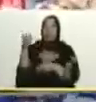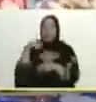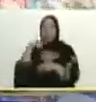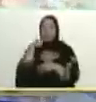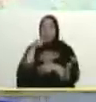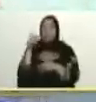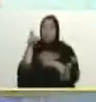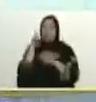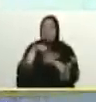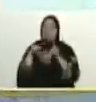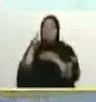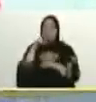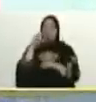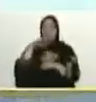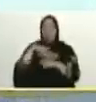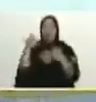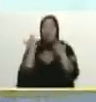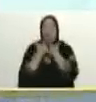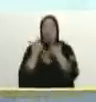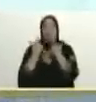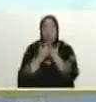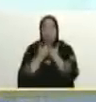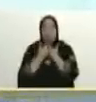a desenmascarar a estos golpistas.